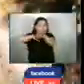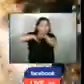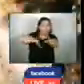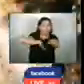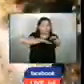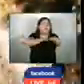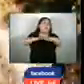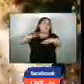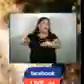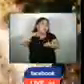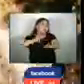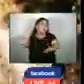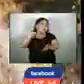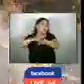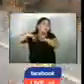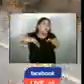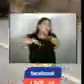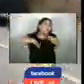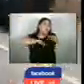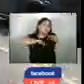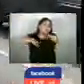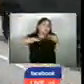el arribo de cada lote de vacunas.